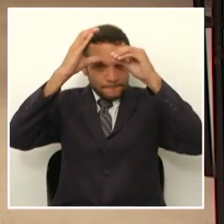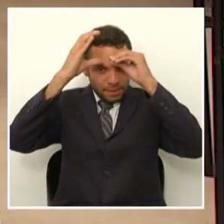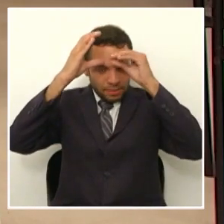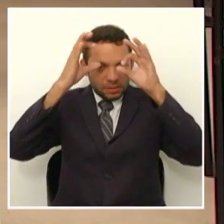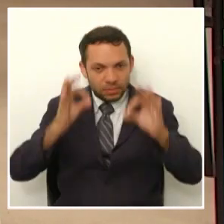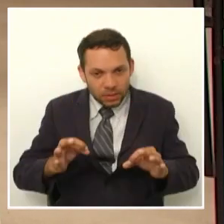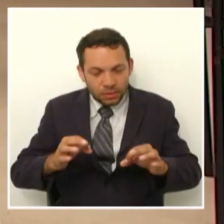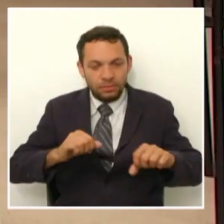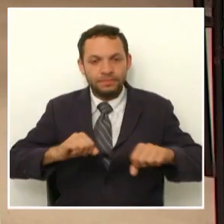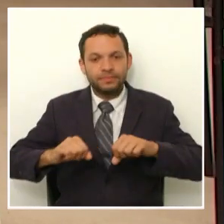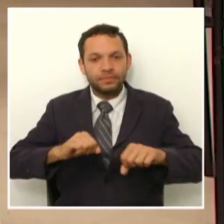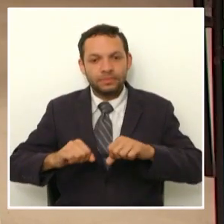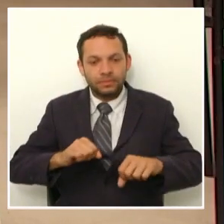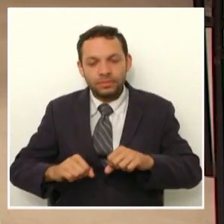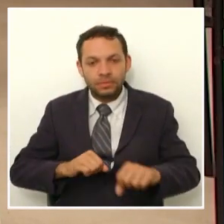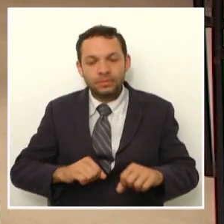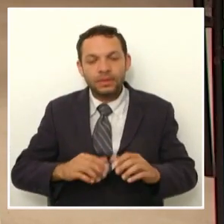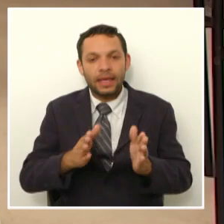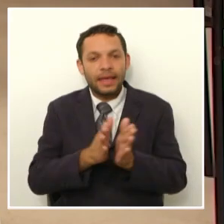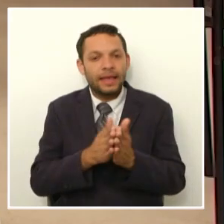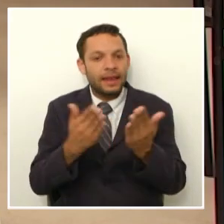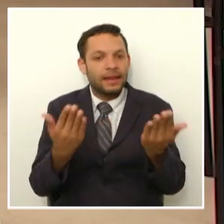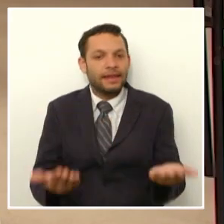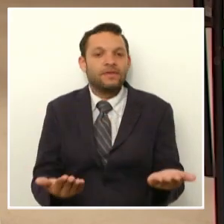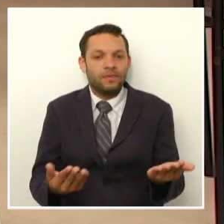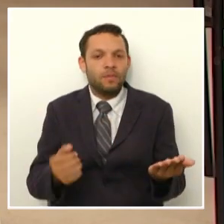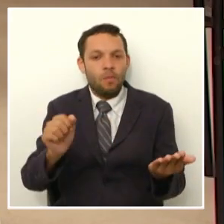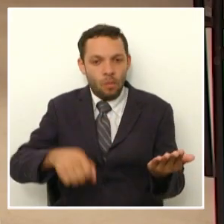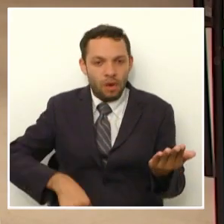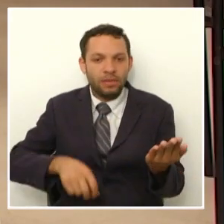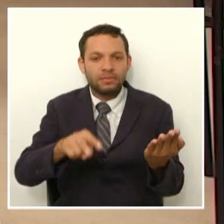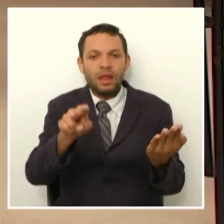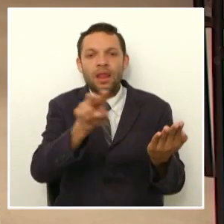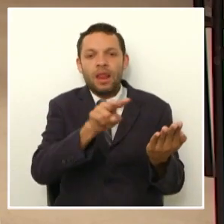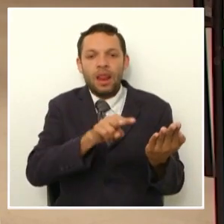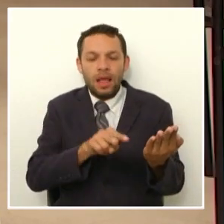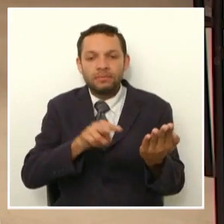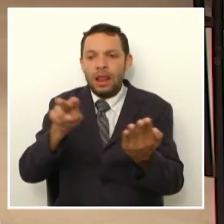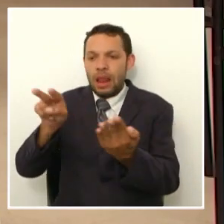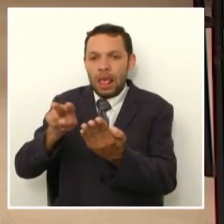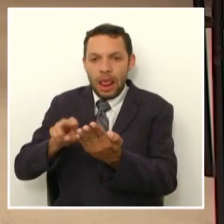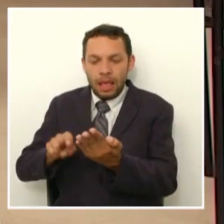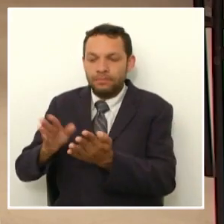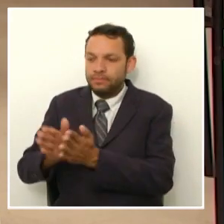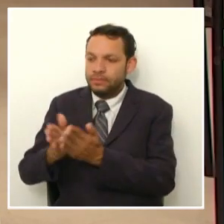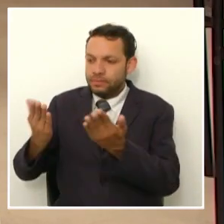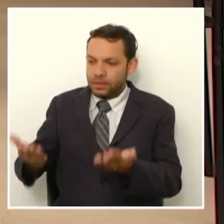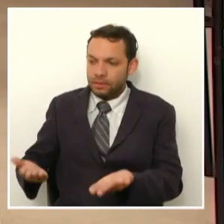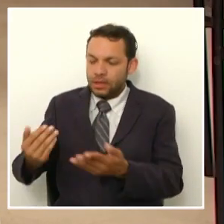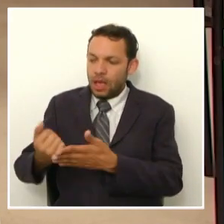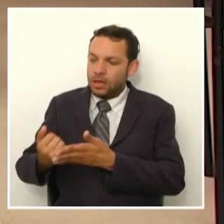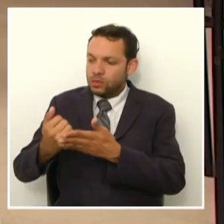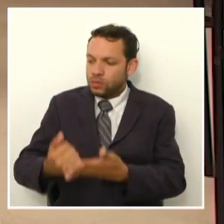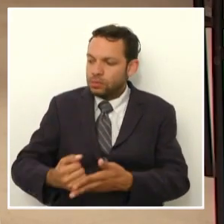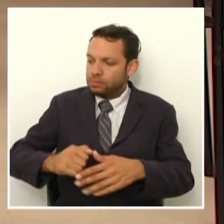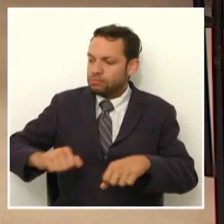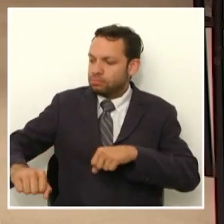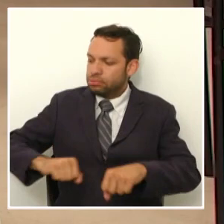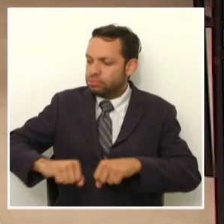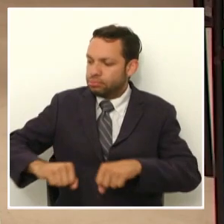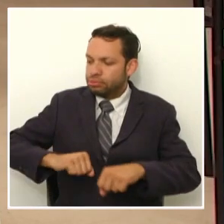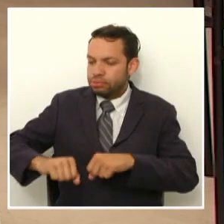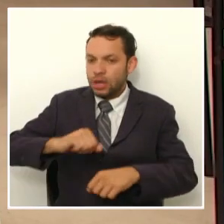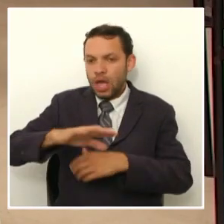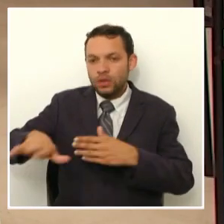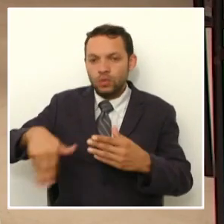es. Encontrar un libro abierto, como es el doctor Bernardo y todos los docentes que lo